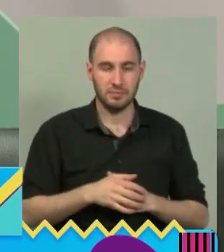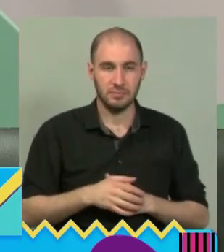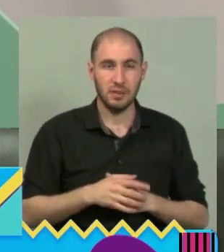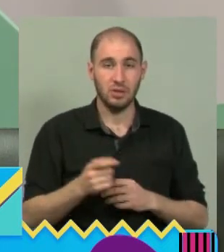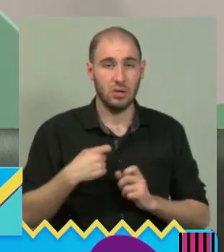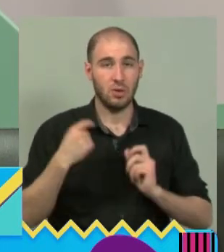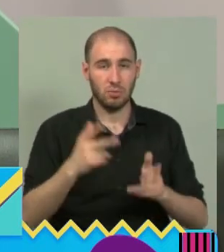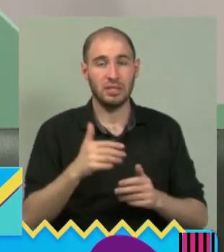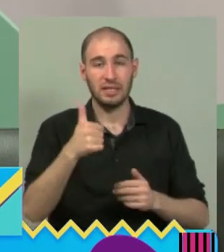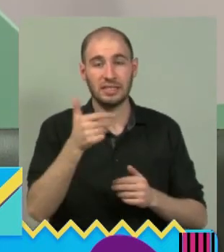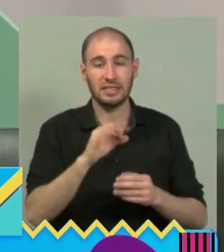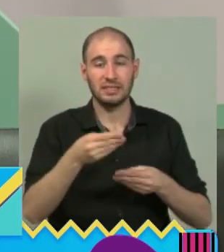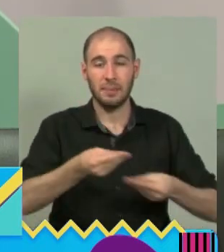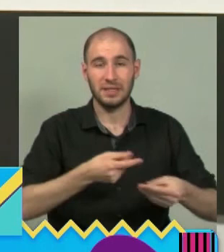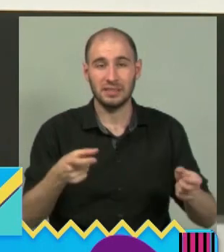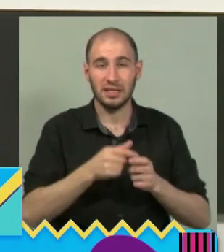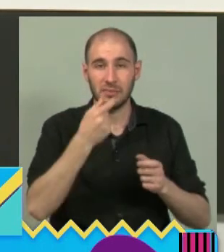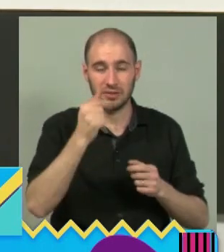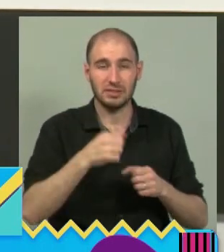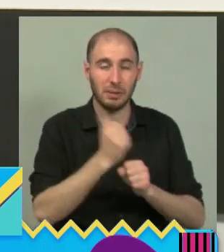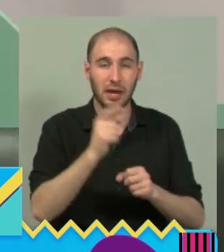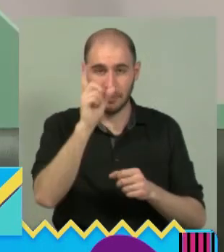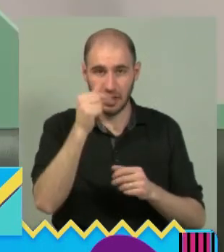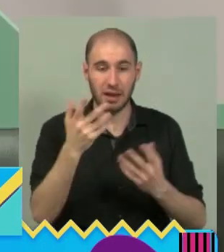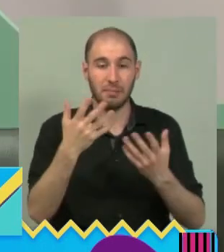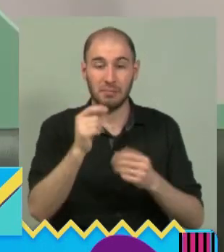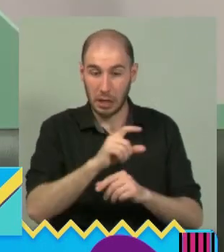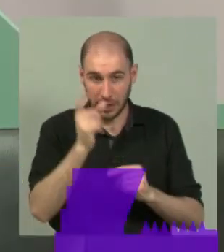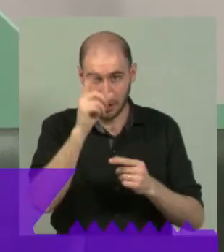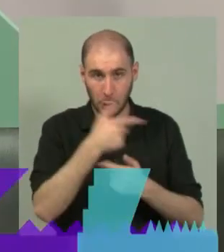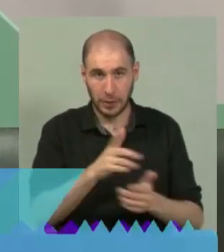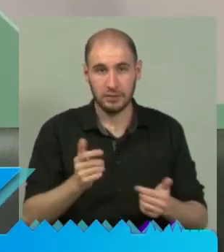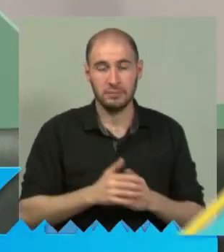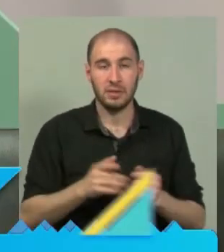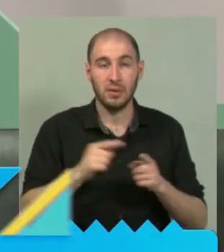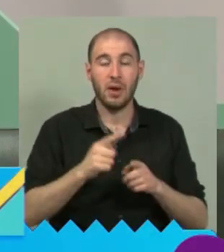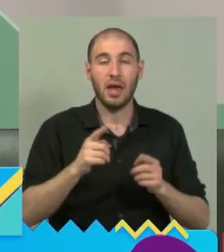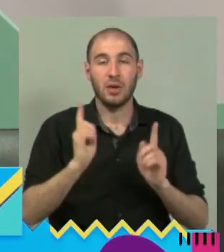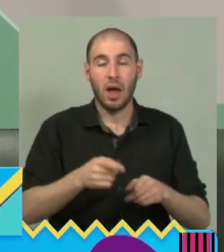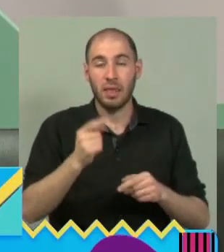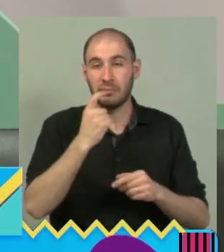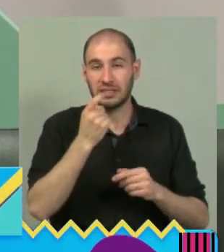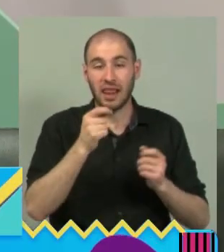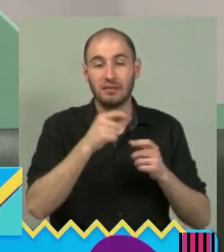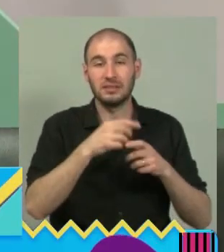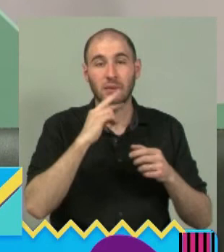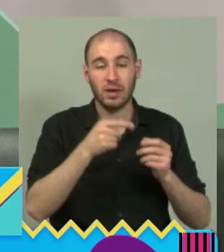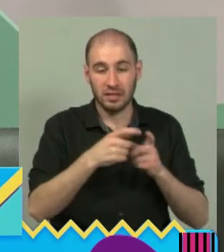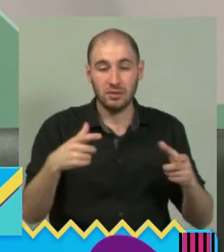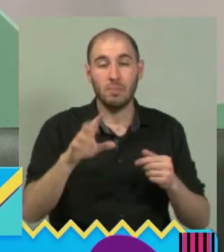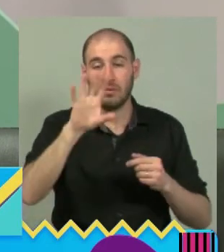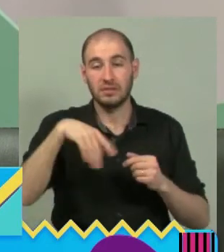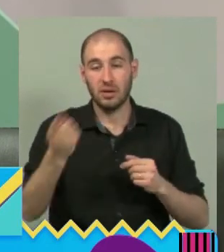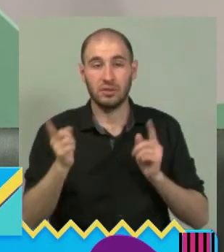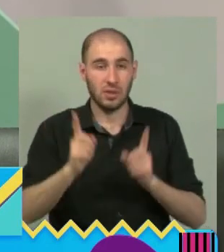yo te decía que hay 60 pymes mendocinas trabajando para la minería sin tener minería, y así como creció la metalurgia en San Juan, en otras provincias puede pasar